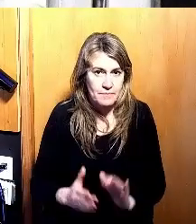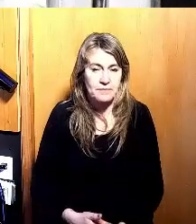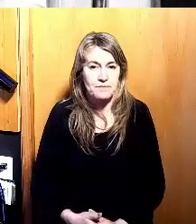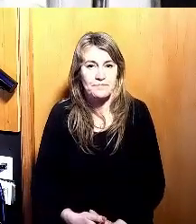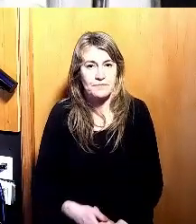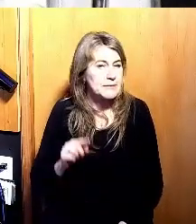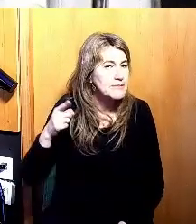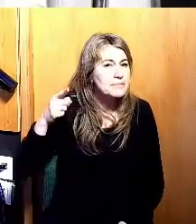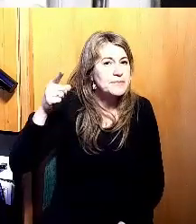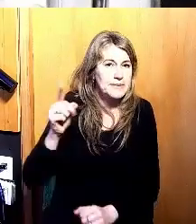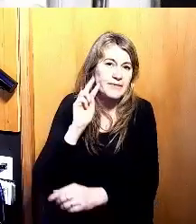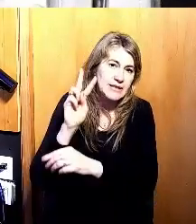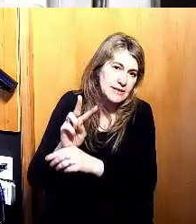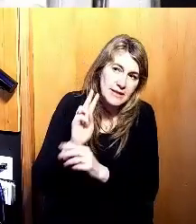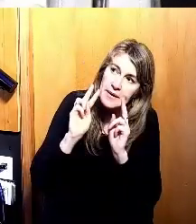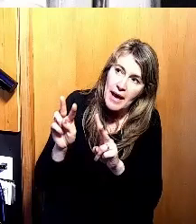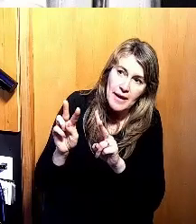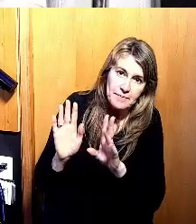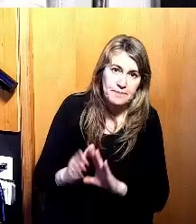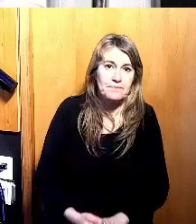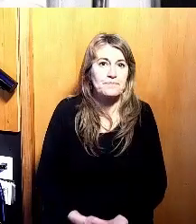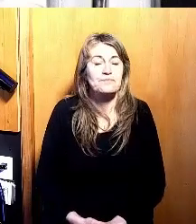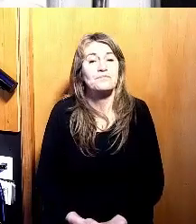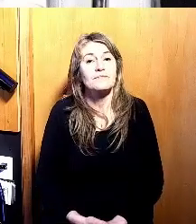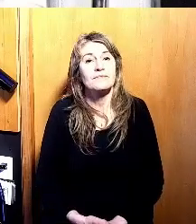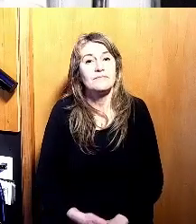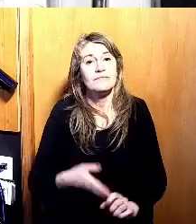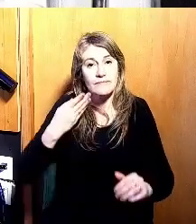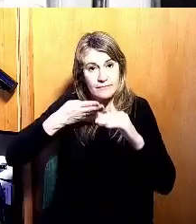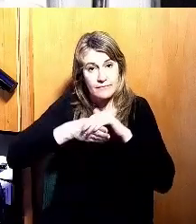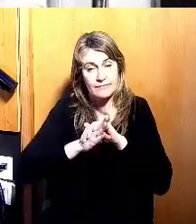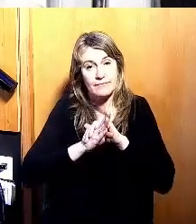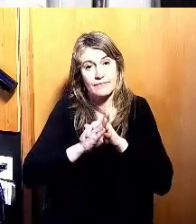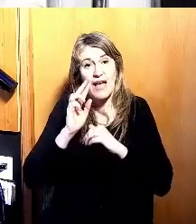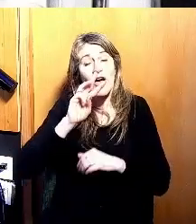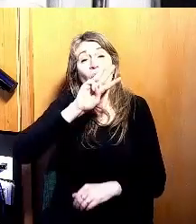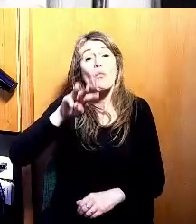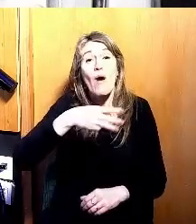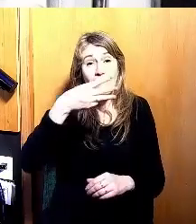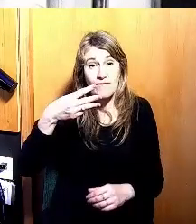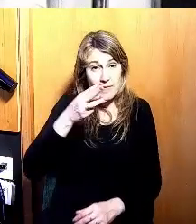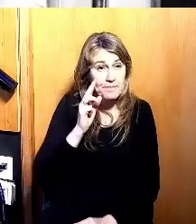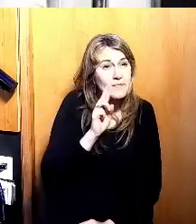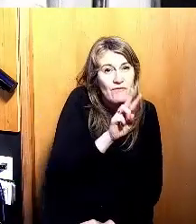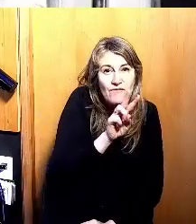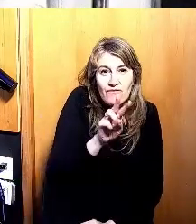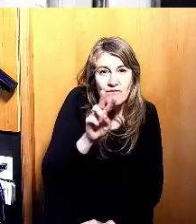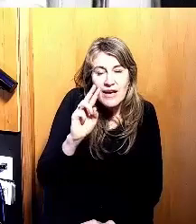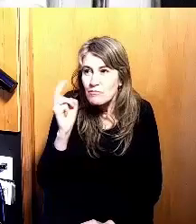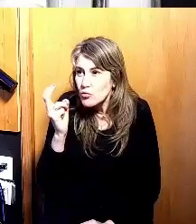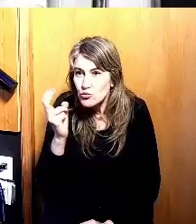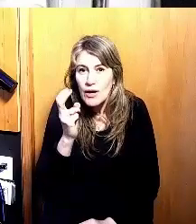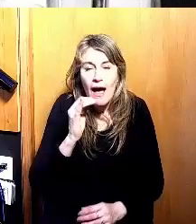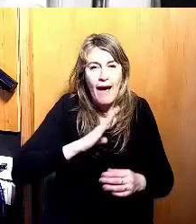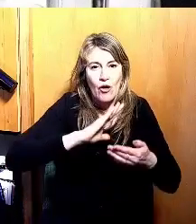Ahí va. Bueno, uno cuando entra a la web, en definitiva, se ven los diferentes contenedores